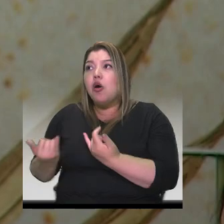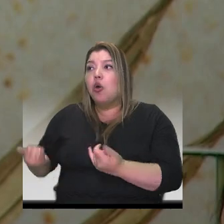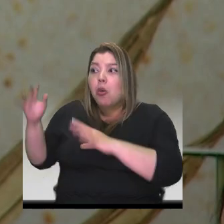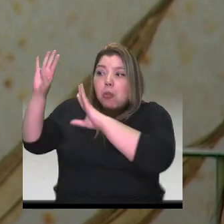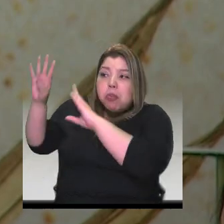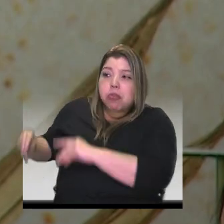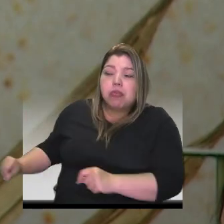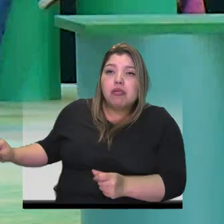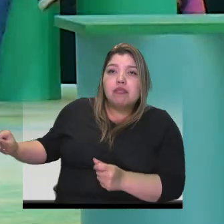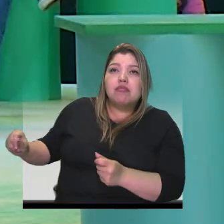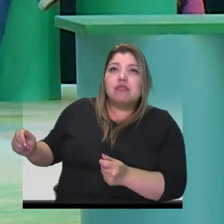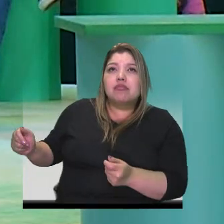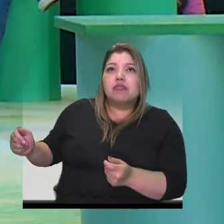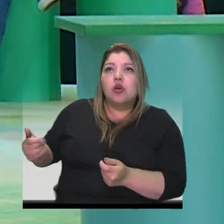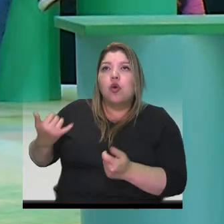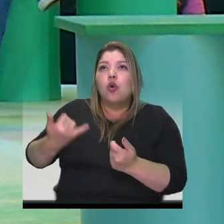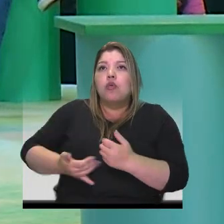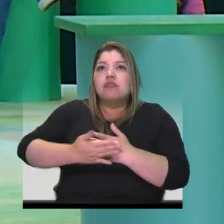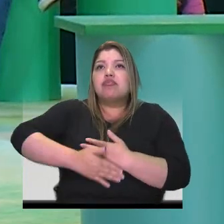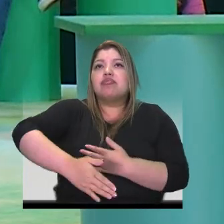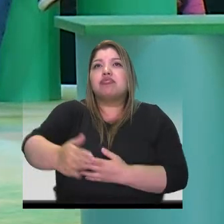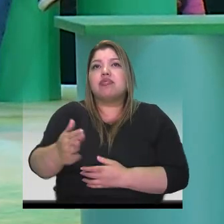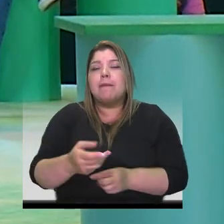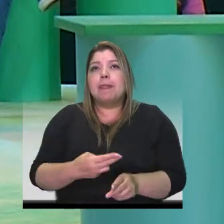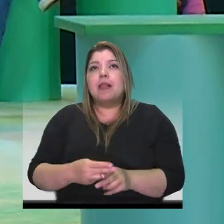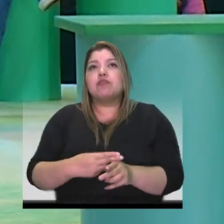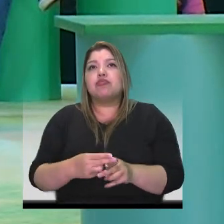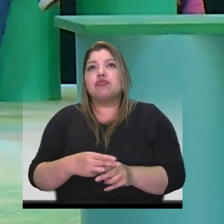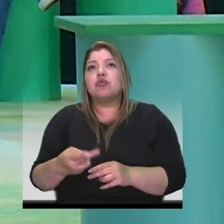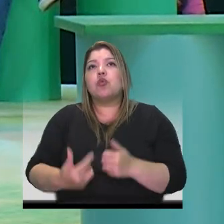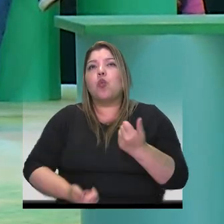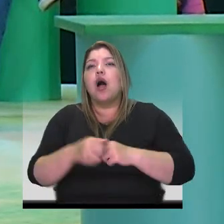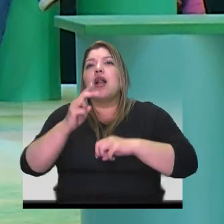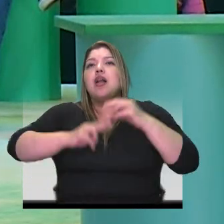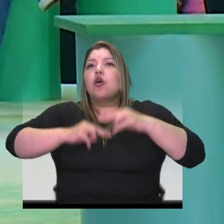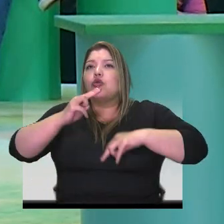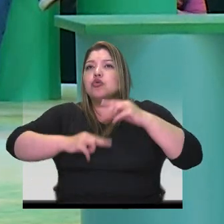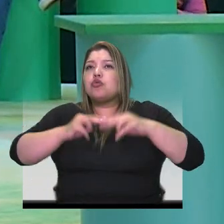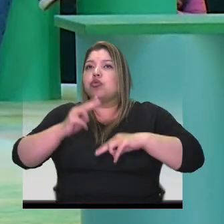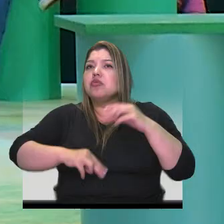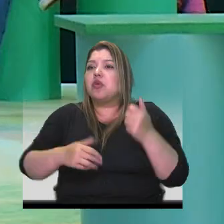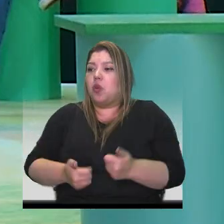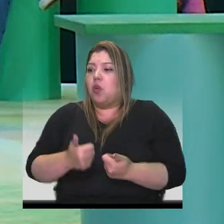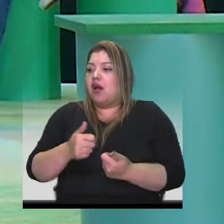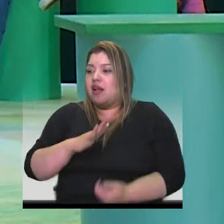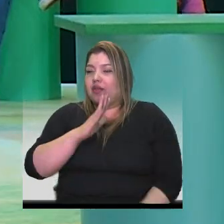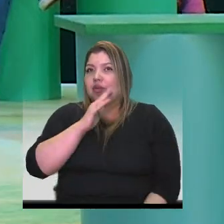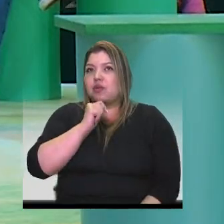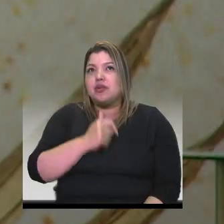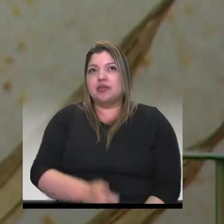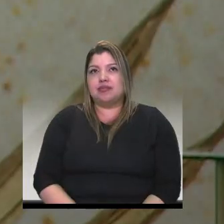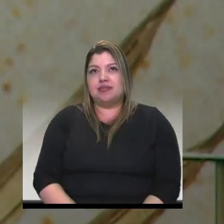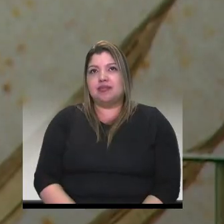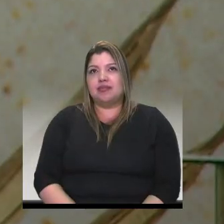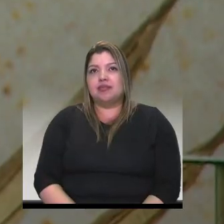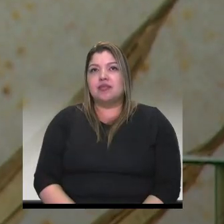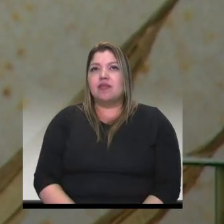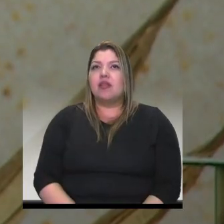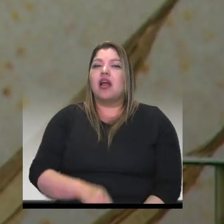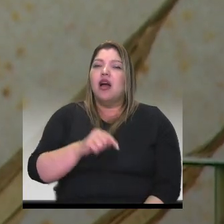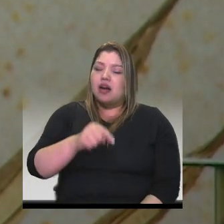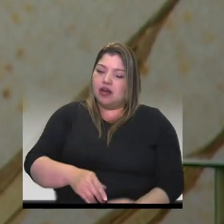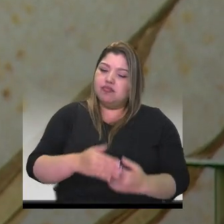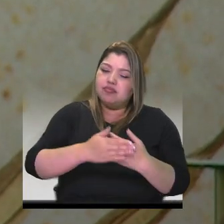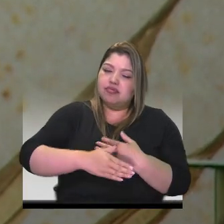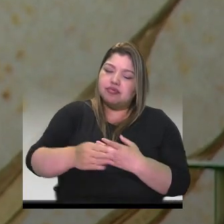construyendo nada para dentro de muchas generaciones. Y aquí ya quiero entrar como a hablar un poco como del